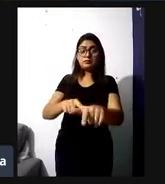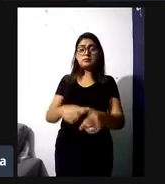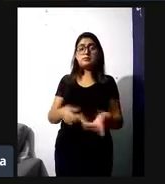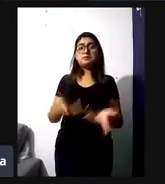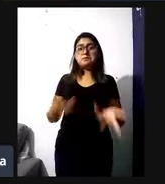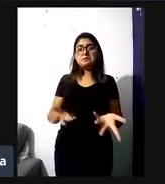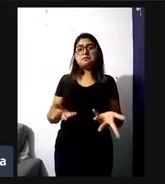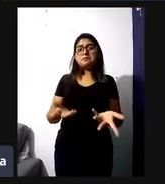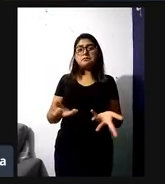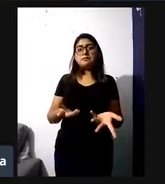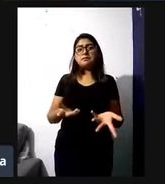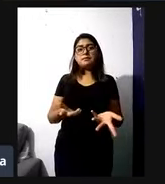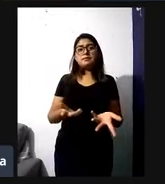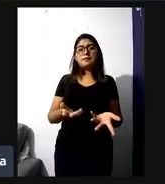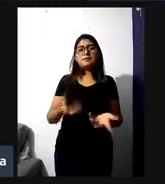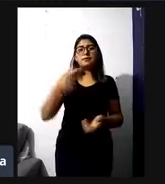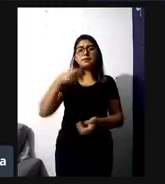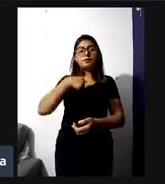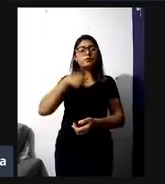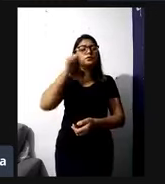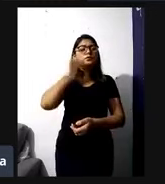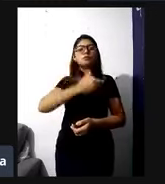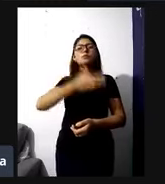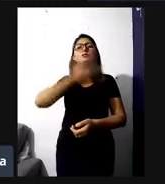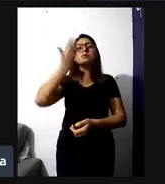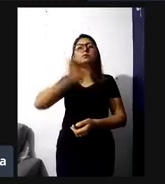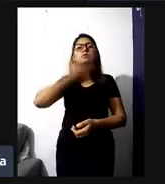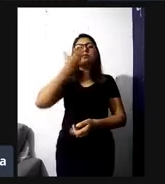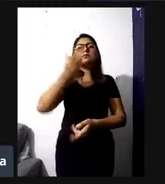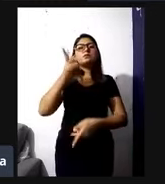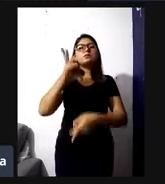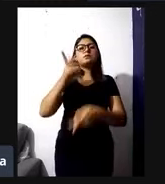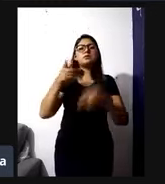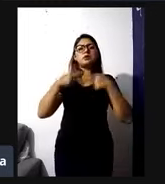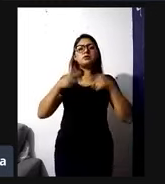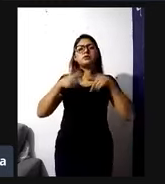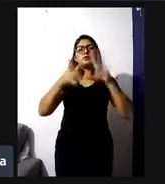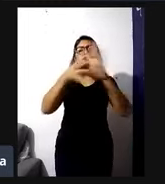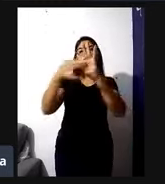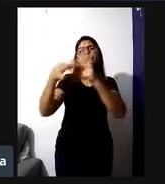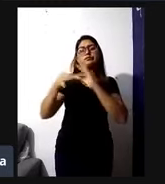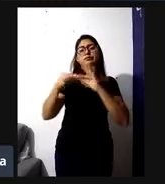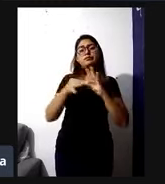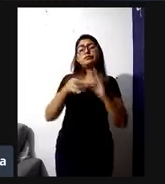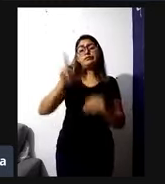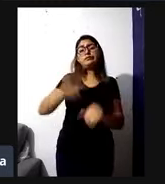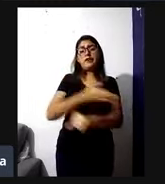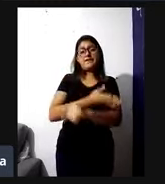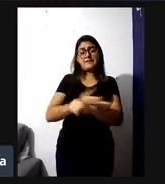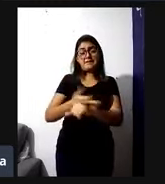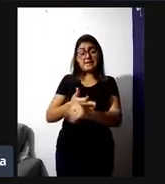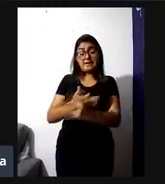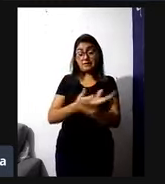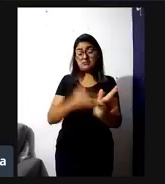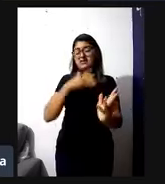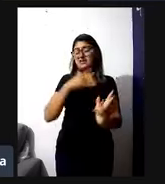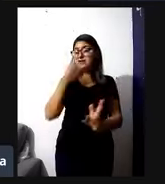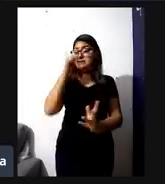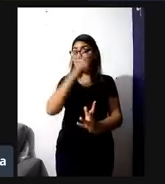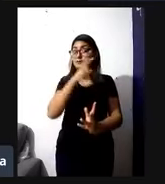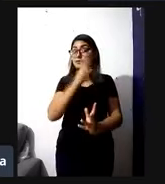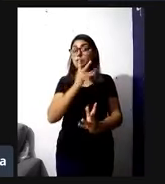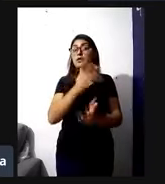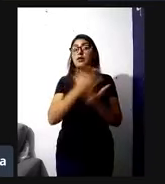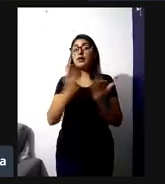yo siempre platico que si bien para la familia debe ser difícil, para una persona